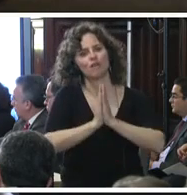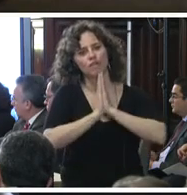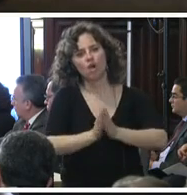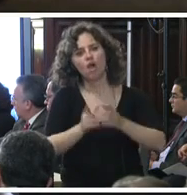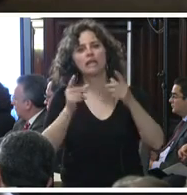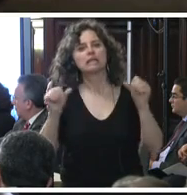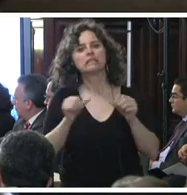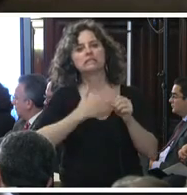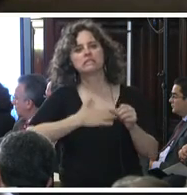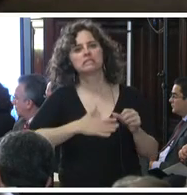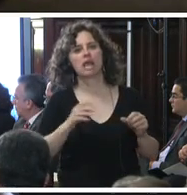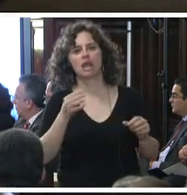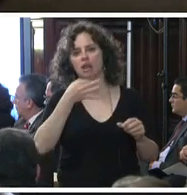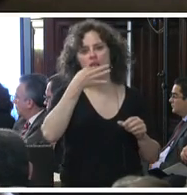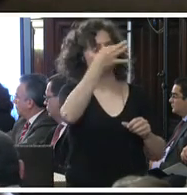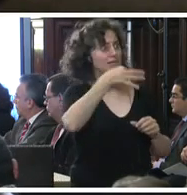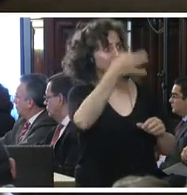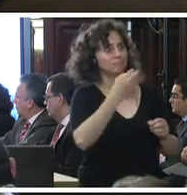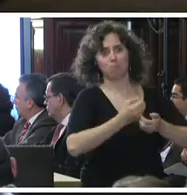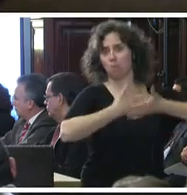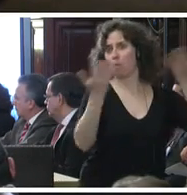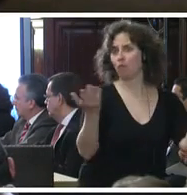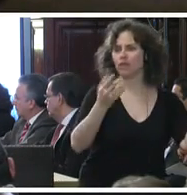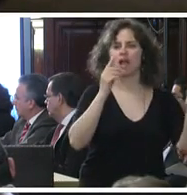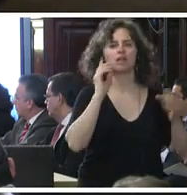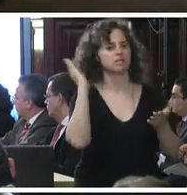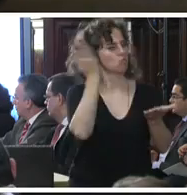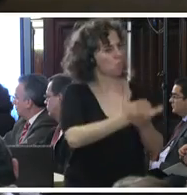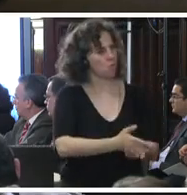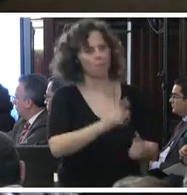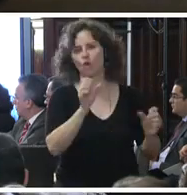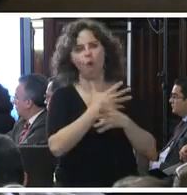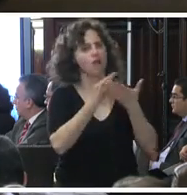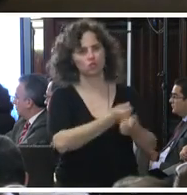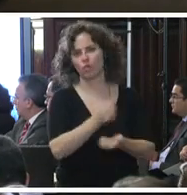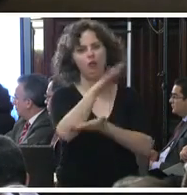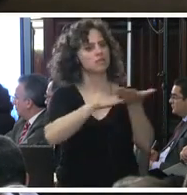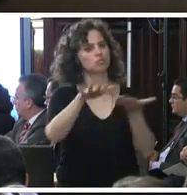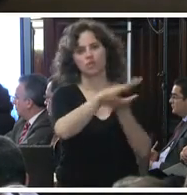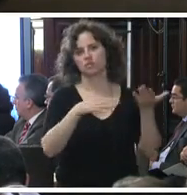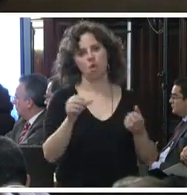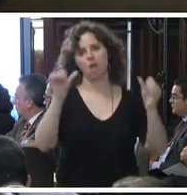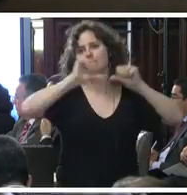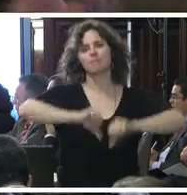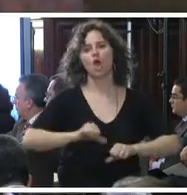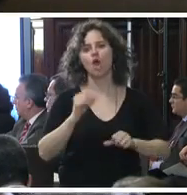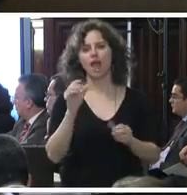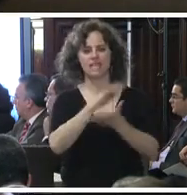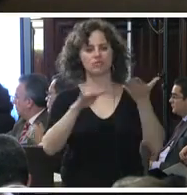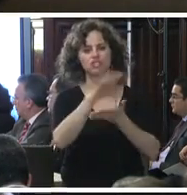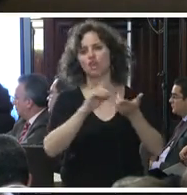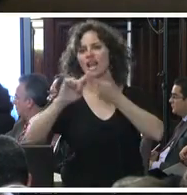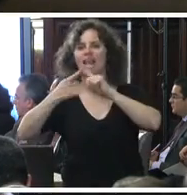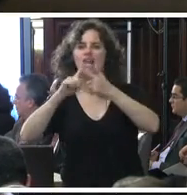la media de penetración actual bedwell sting revelations ypf in the prince